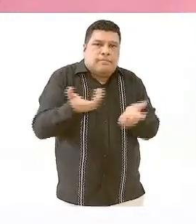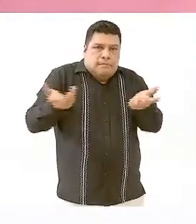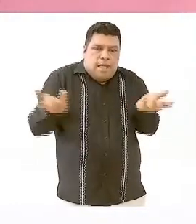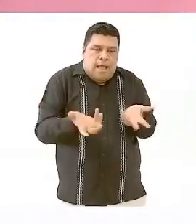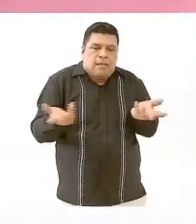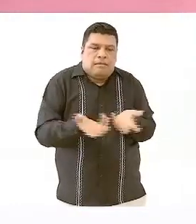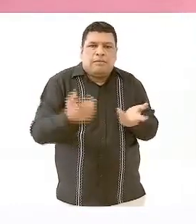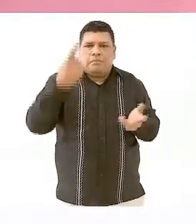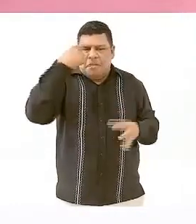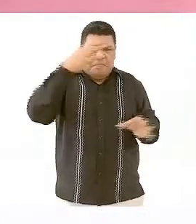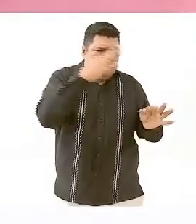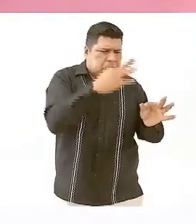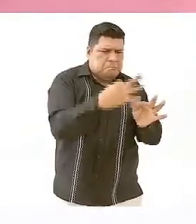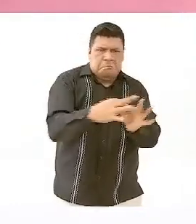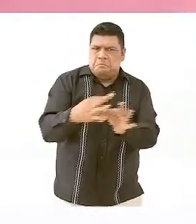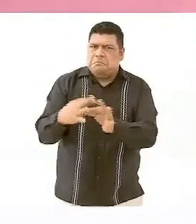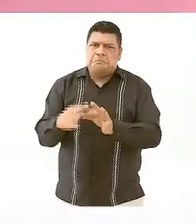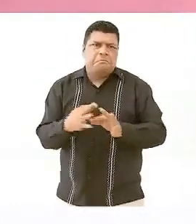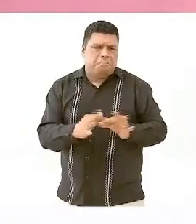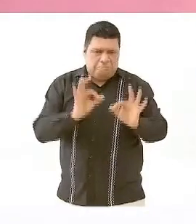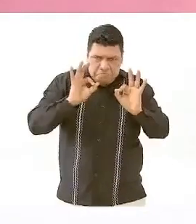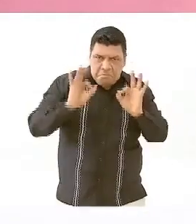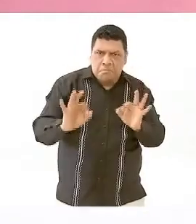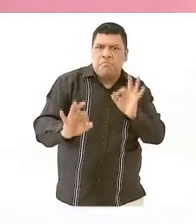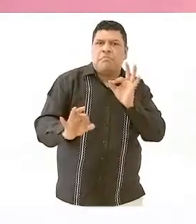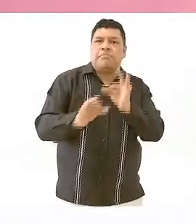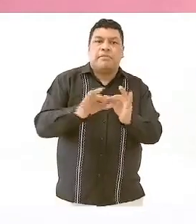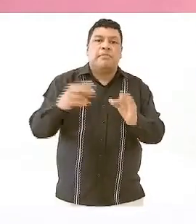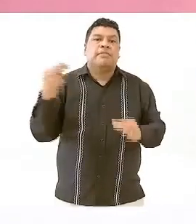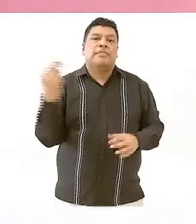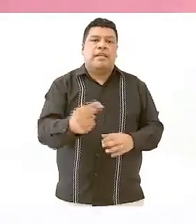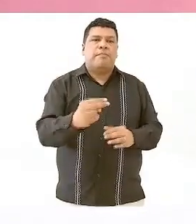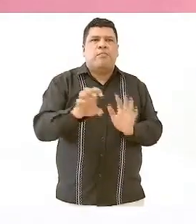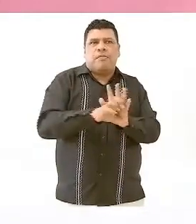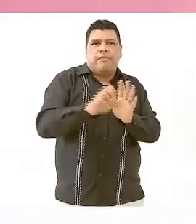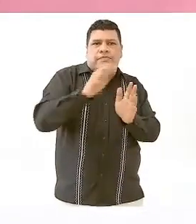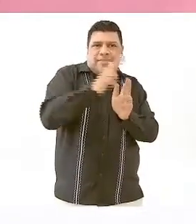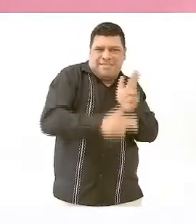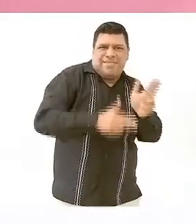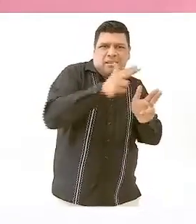tiene que estar operando el Tren Maya,